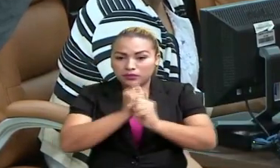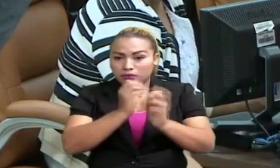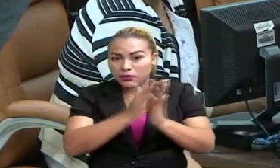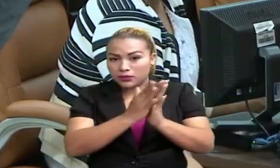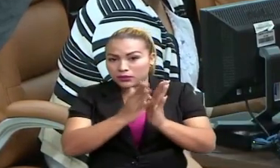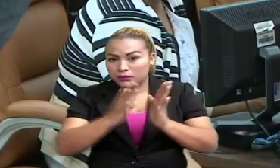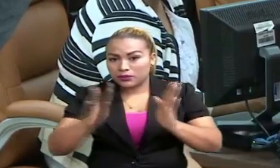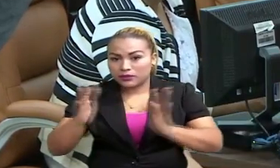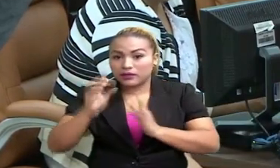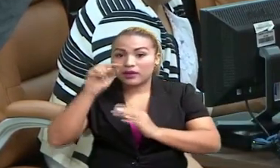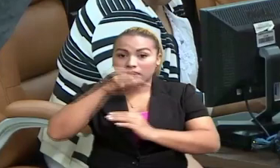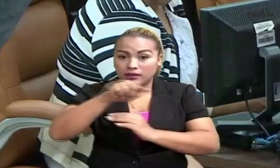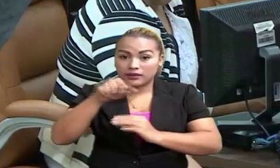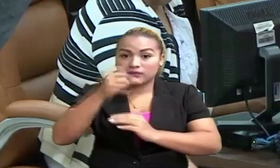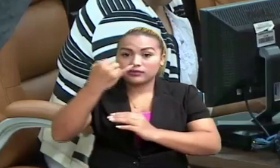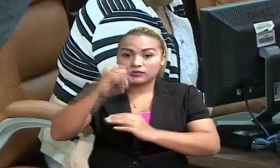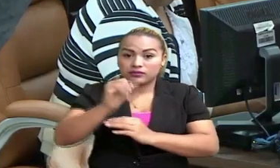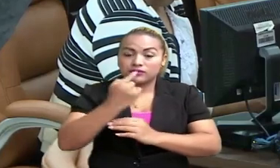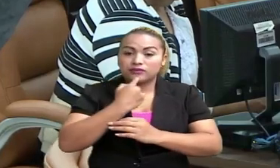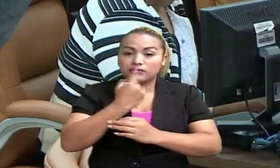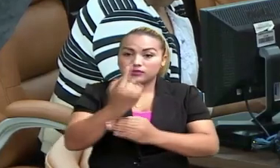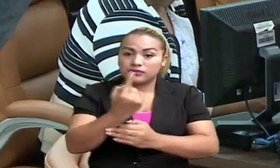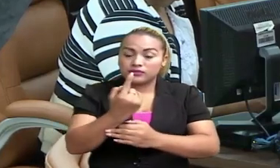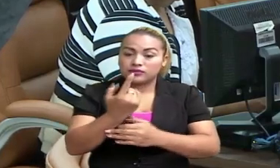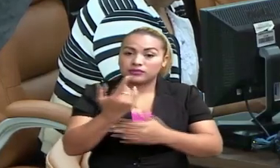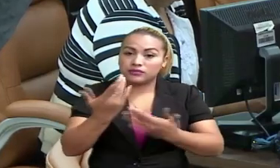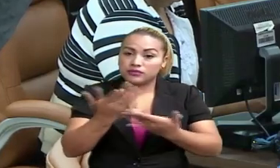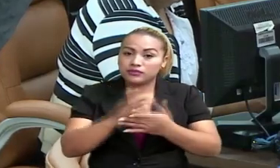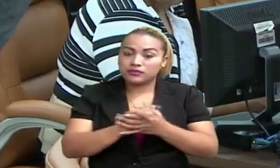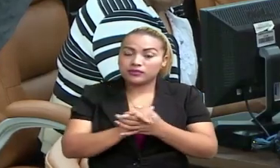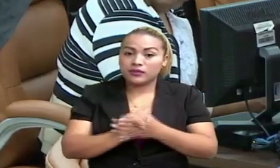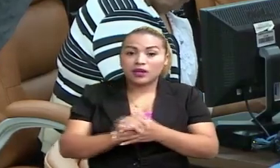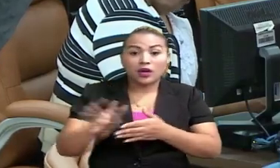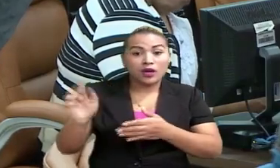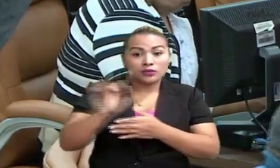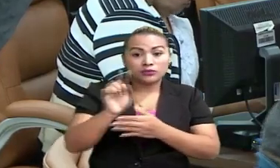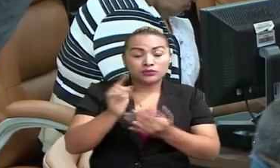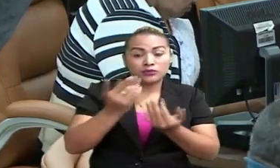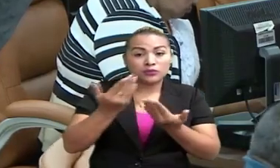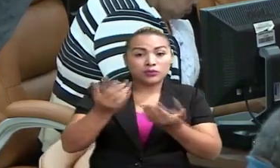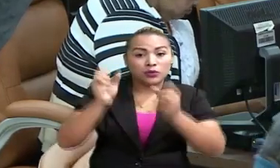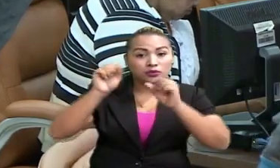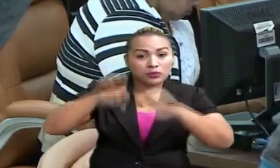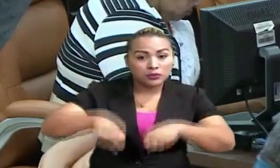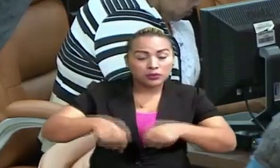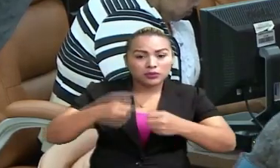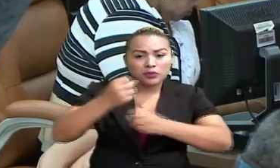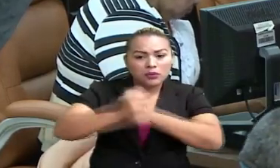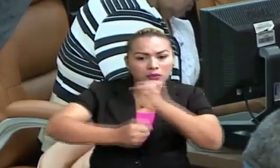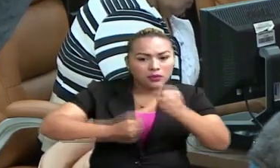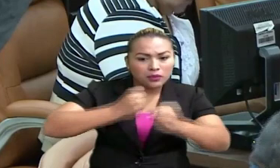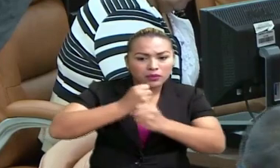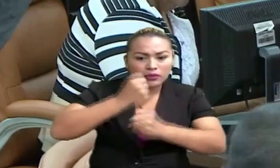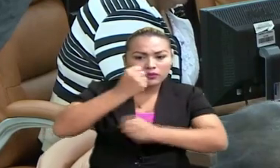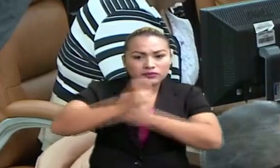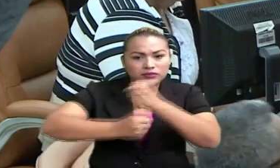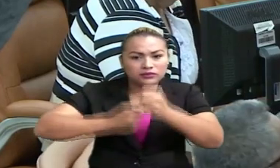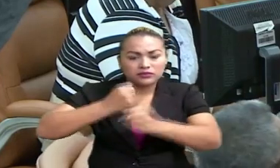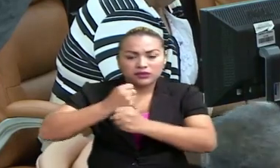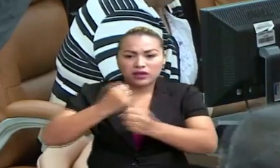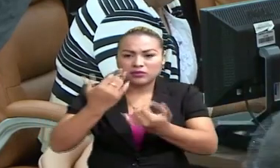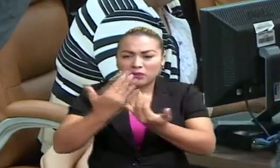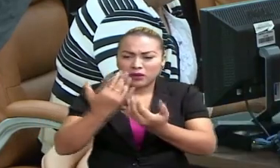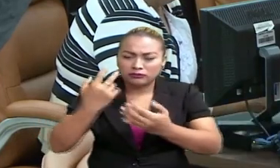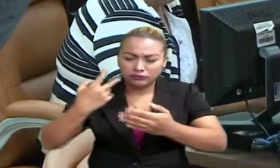A eso les estamos diciendo: mira, mano, ya no se vale que año a año, por los últimos